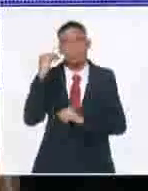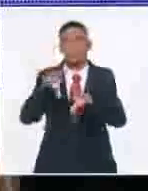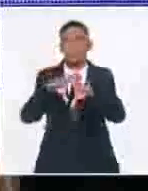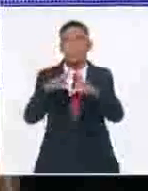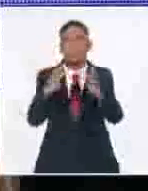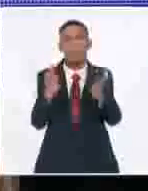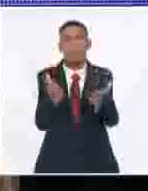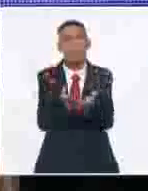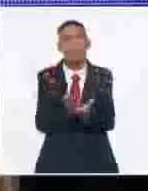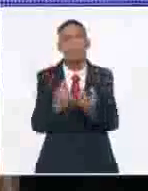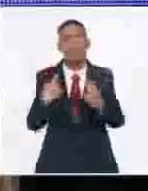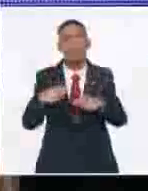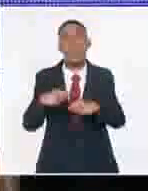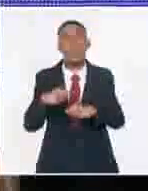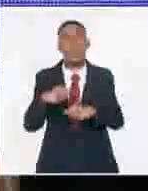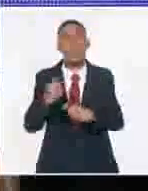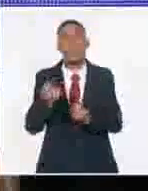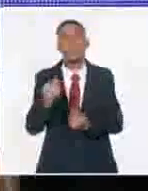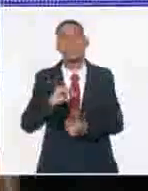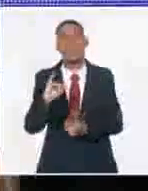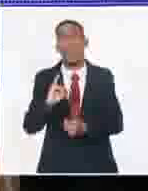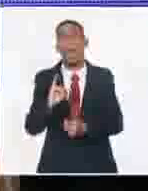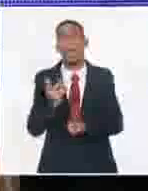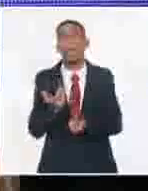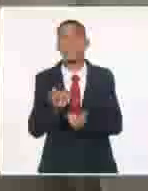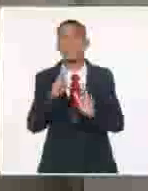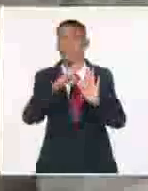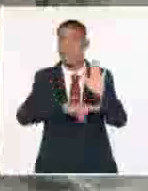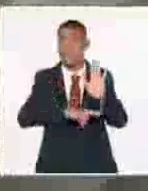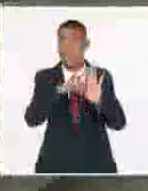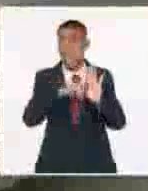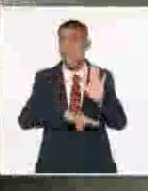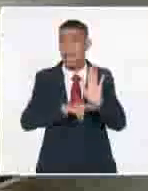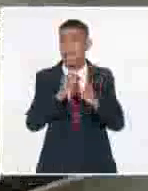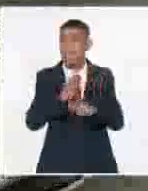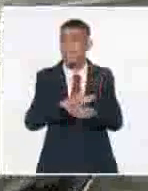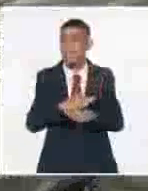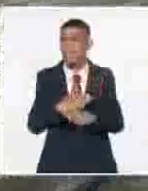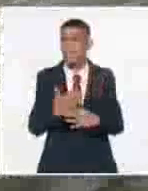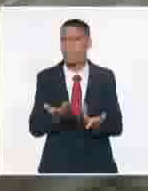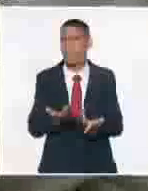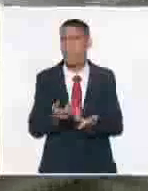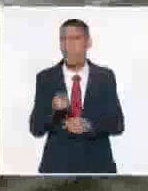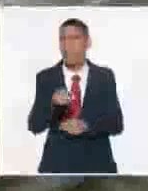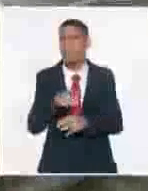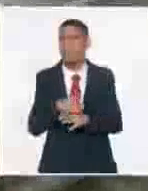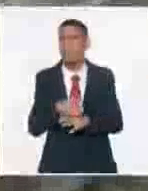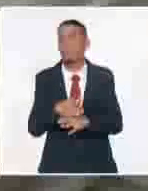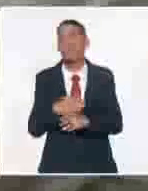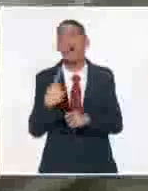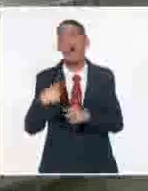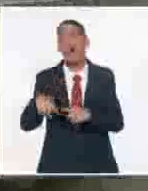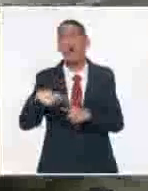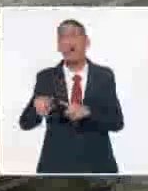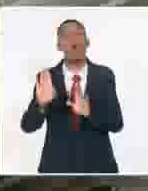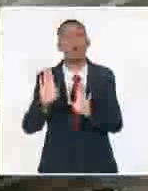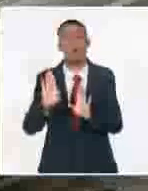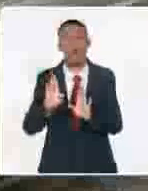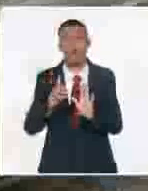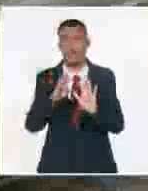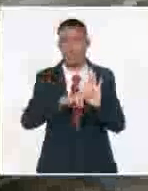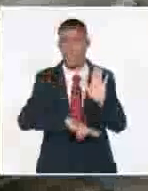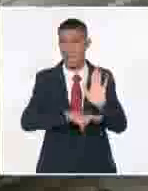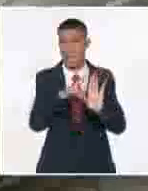a reglas, se quiere decir implícitamente que se trata de otras reglas y no